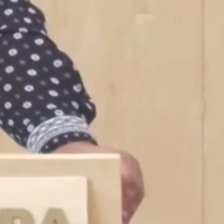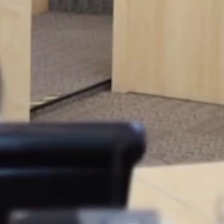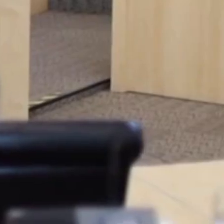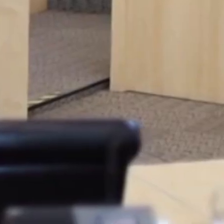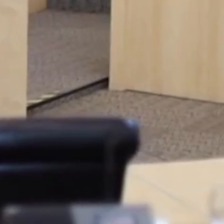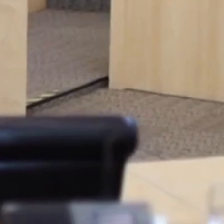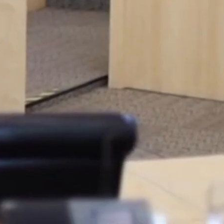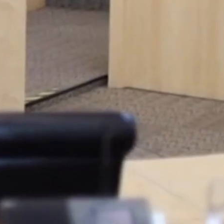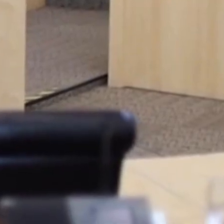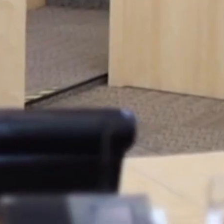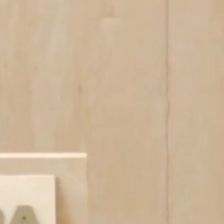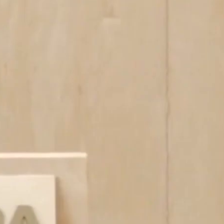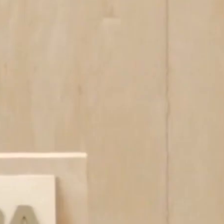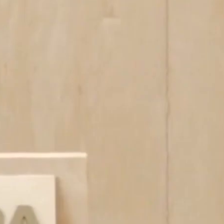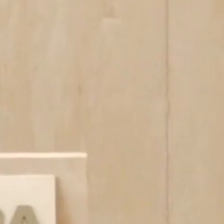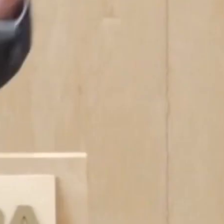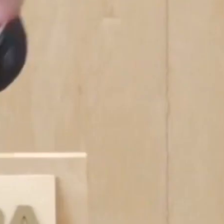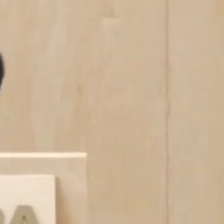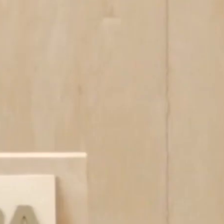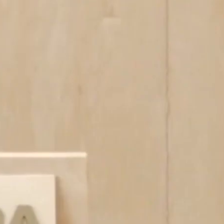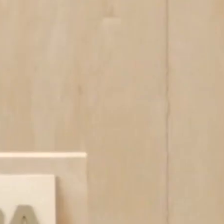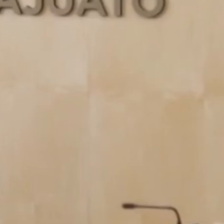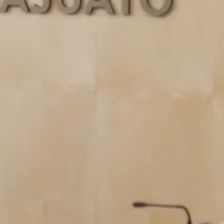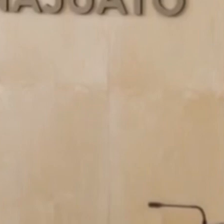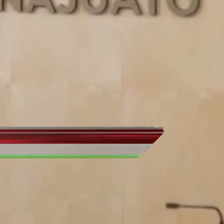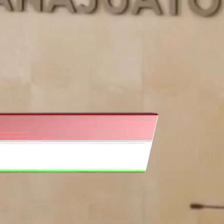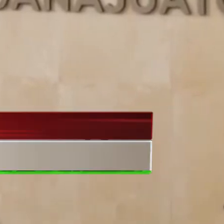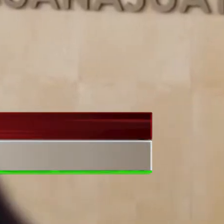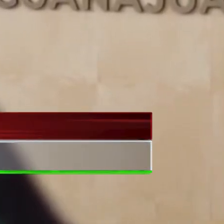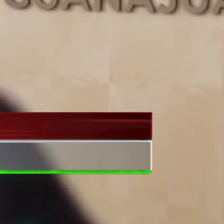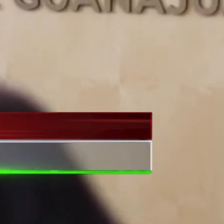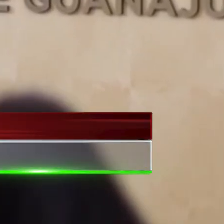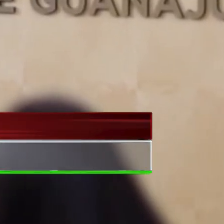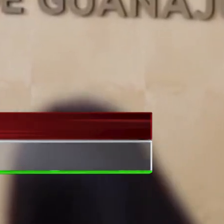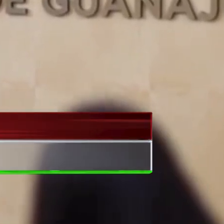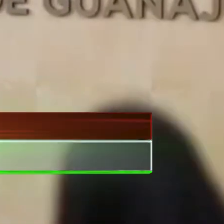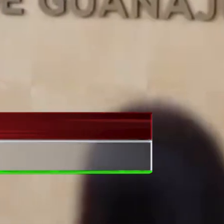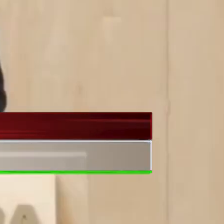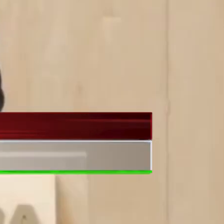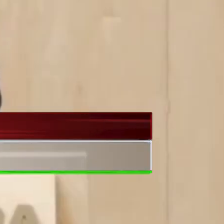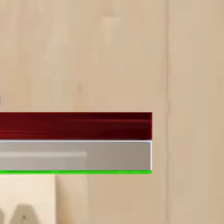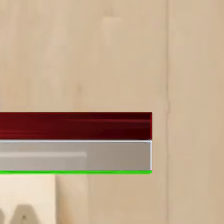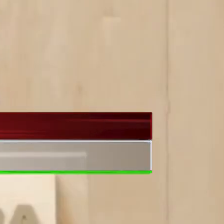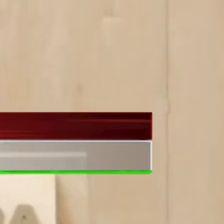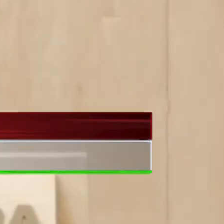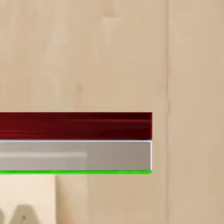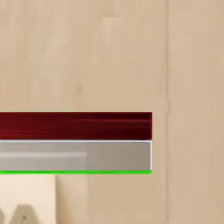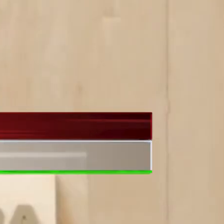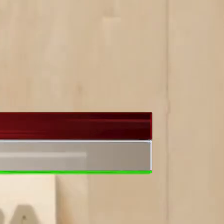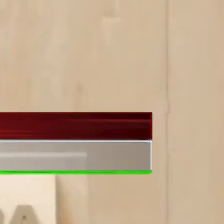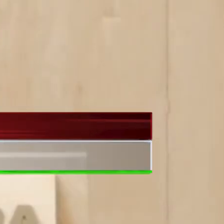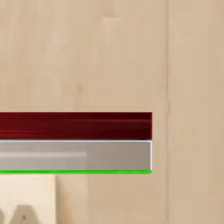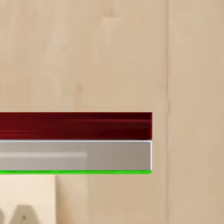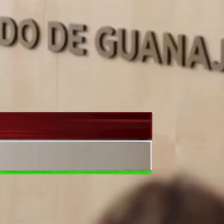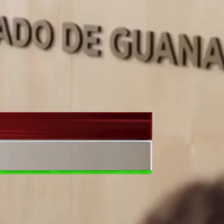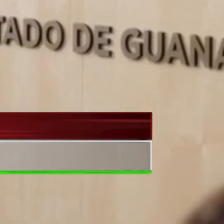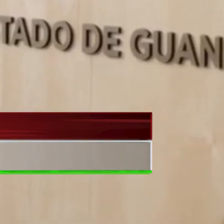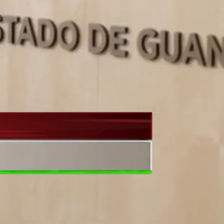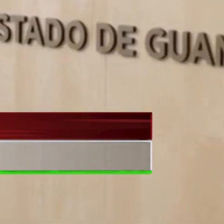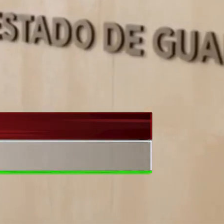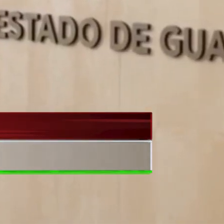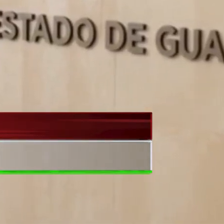con 23 votos en contra y once a favor fue rechazada la propuesta de remoción de la presidenta de la mesa directiva del Congreso local